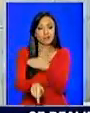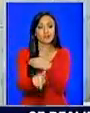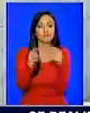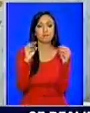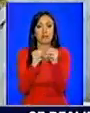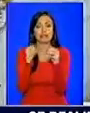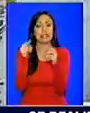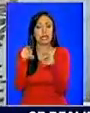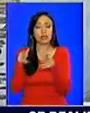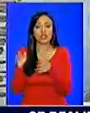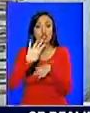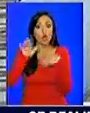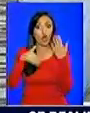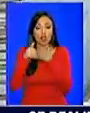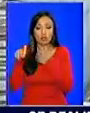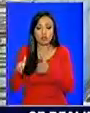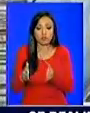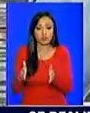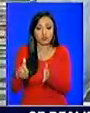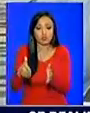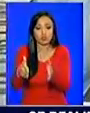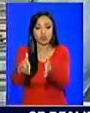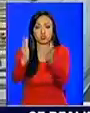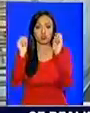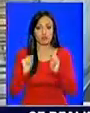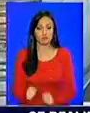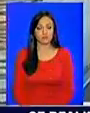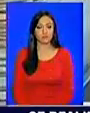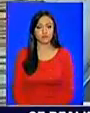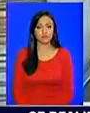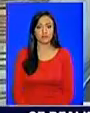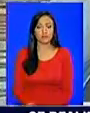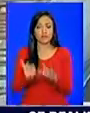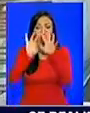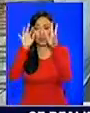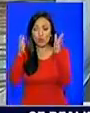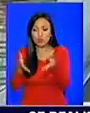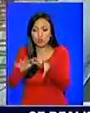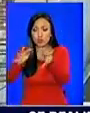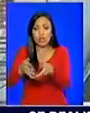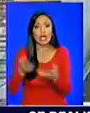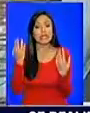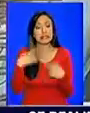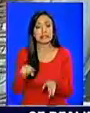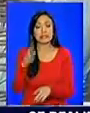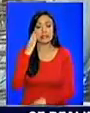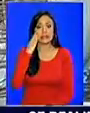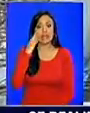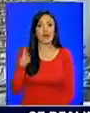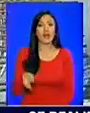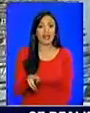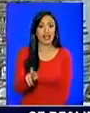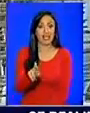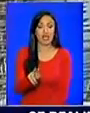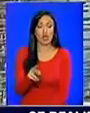el embaulamiento. Todo ese sector va a ir embaulado. ¿Y eso es suficientemente seguro tomando en cuenta que el río San Pedro ha